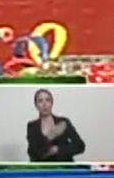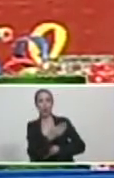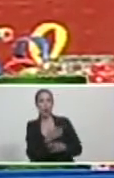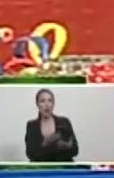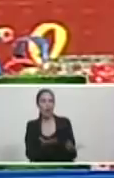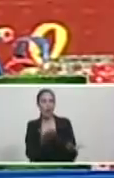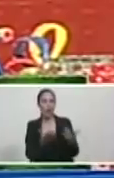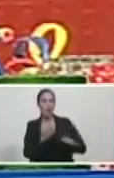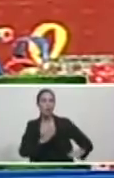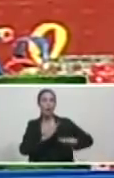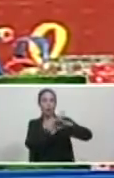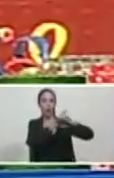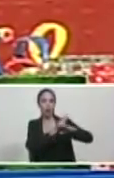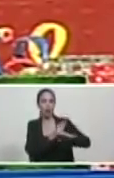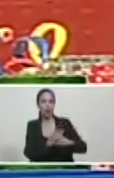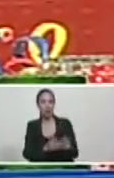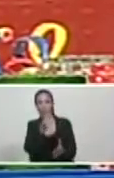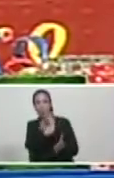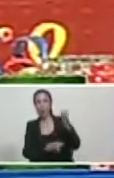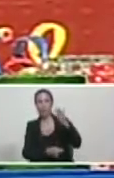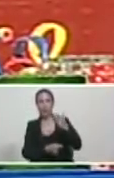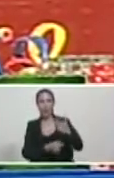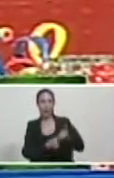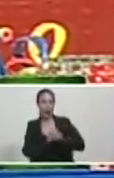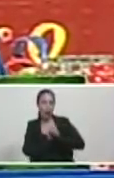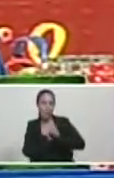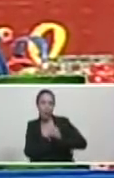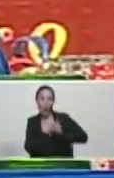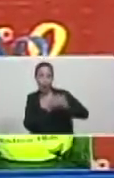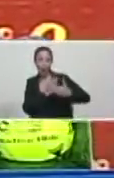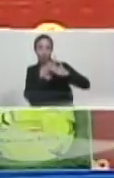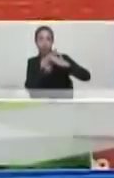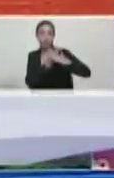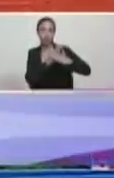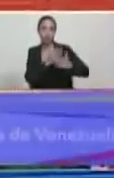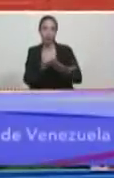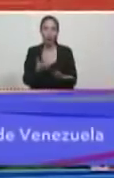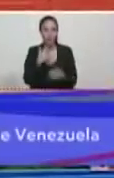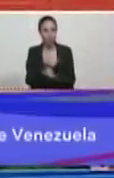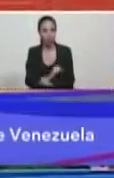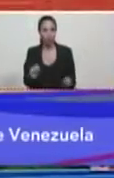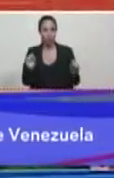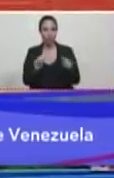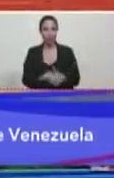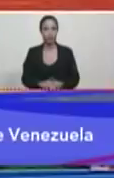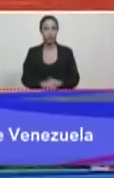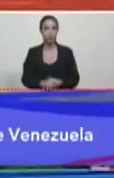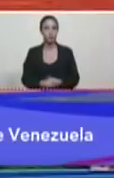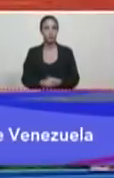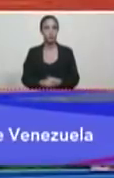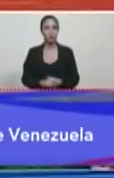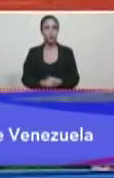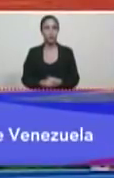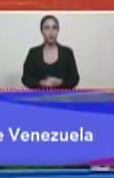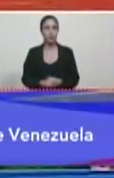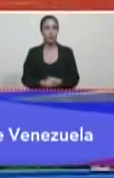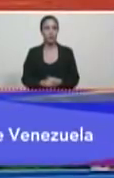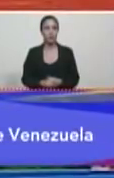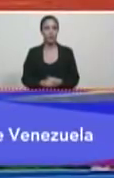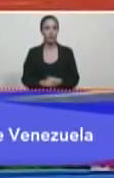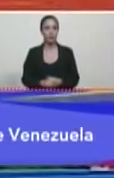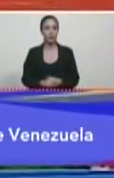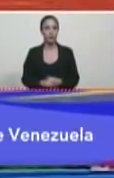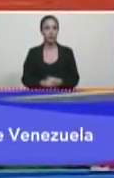puede bloquear el amor? Imposible. Así que Donald Trump se equivoca y comete el peor error de su